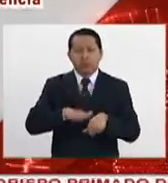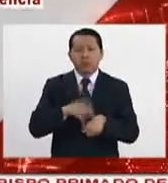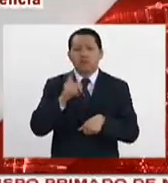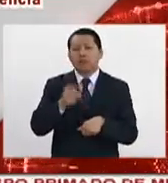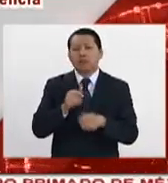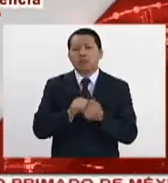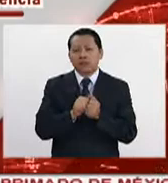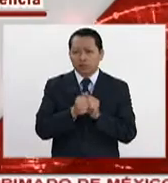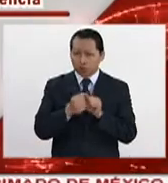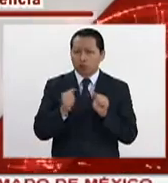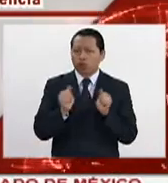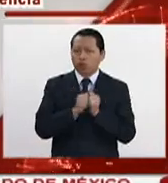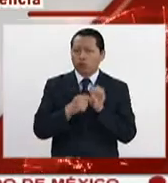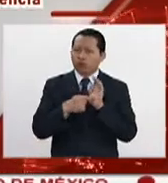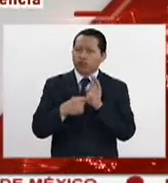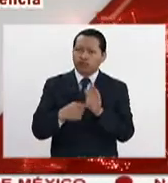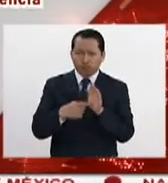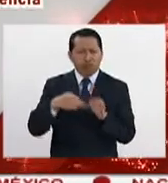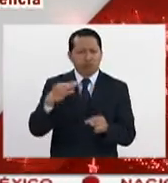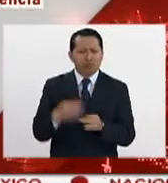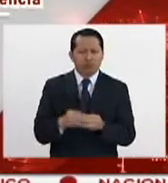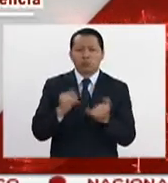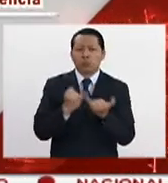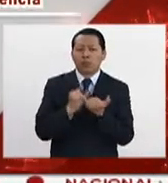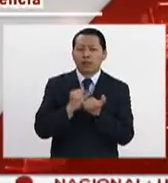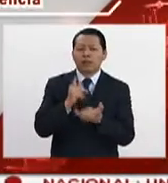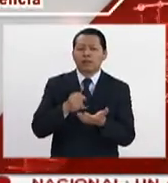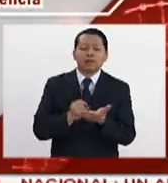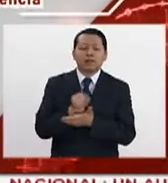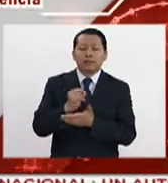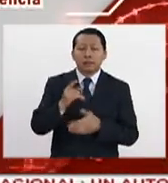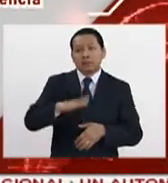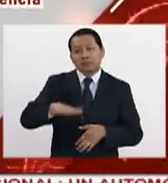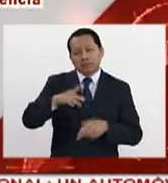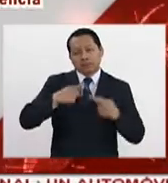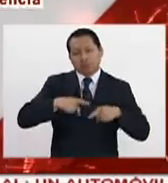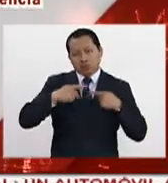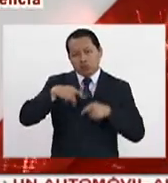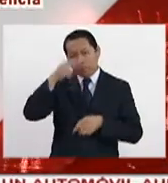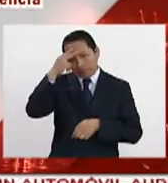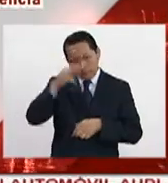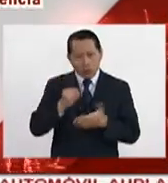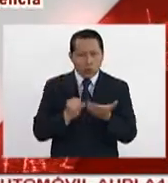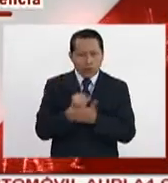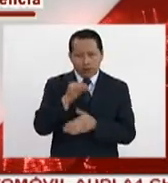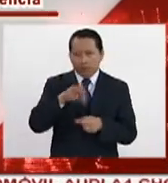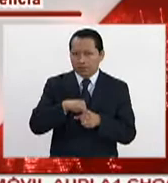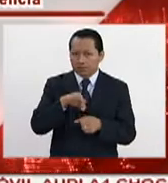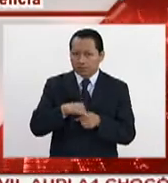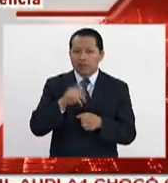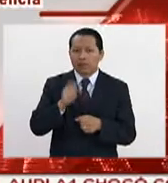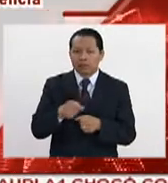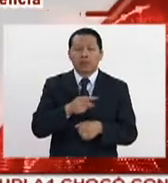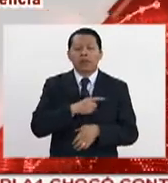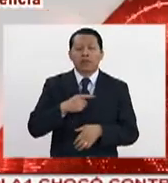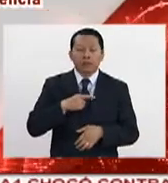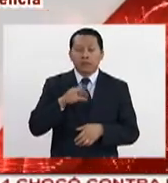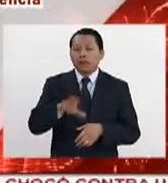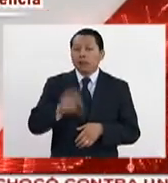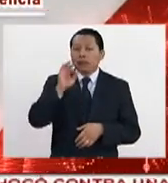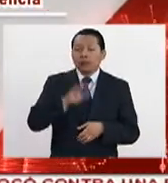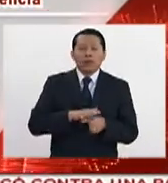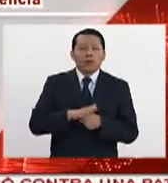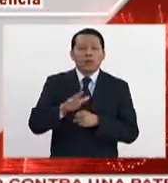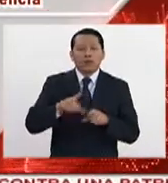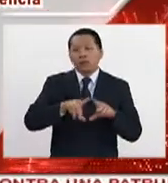convencer con argumentos. Que la decisión está en los mexicanos. Y los mexicanos vamos a tener que elegir qué tipo